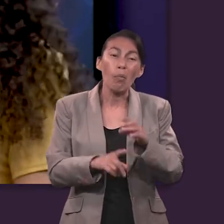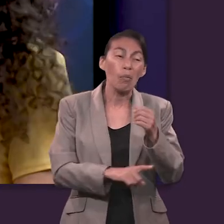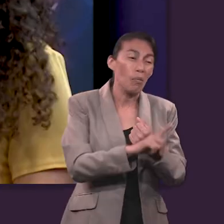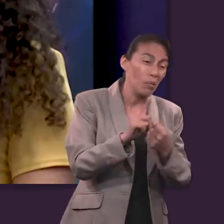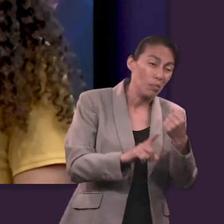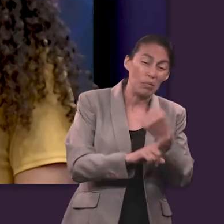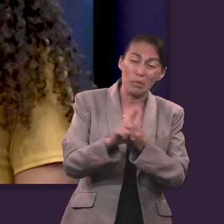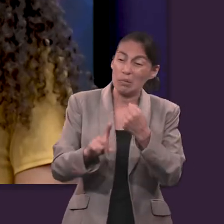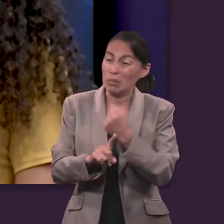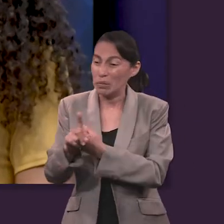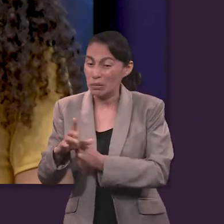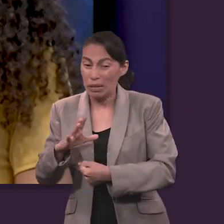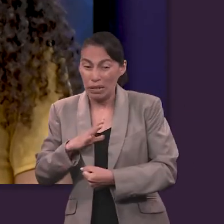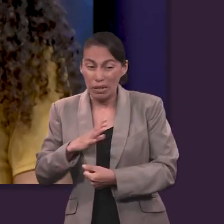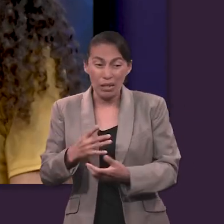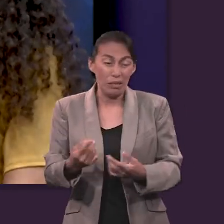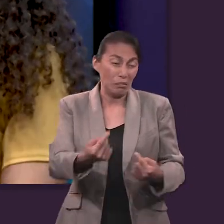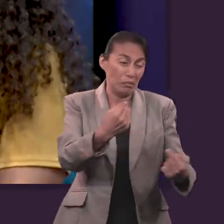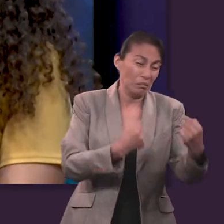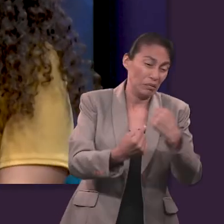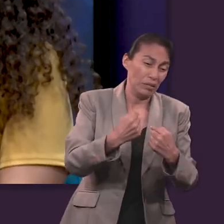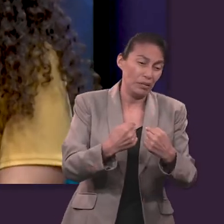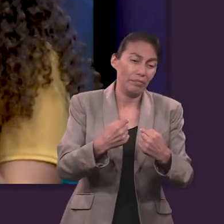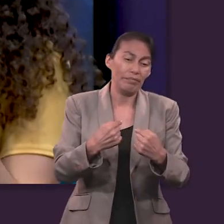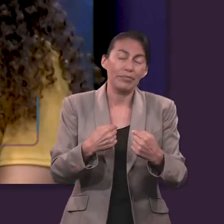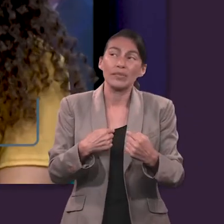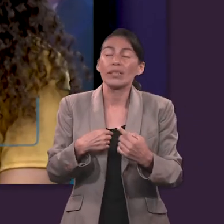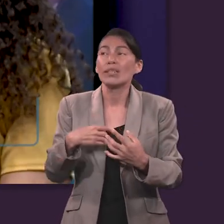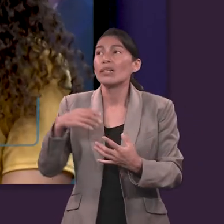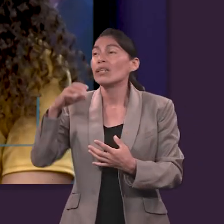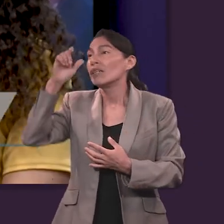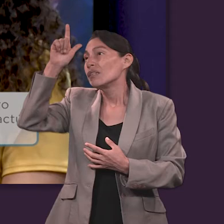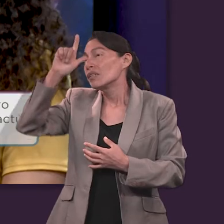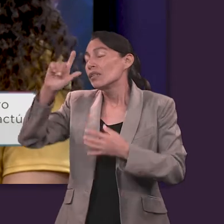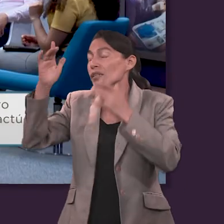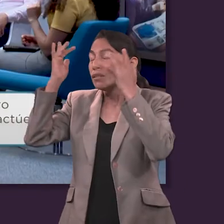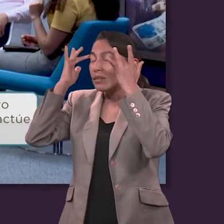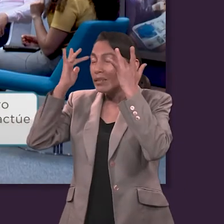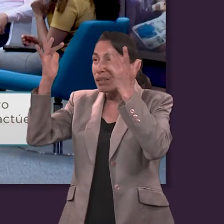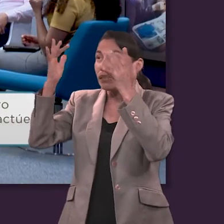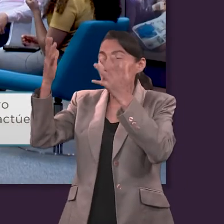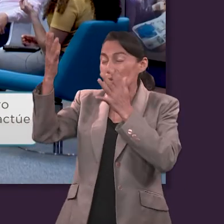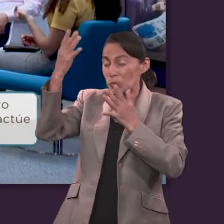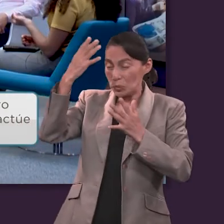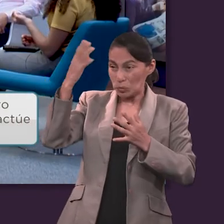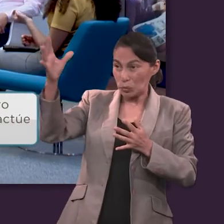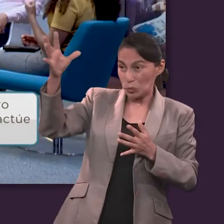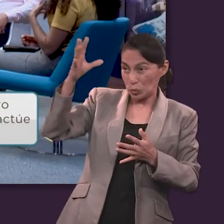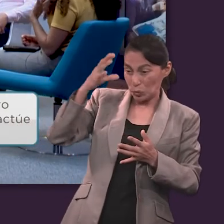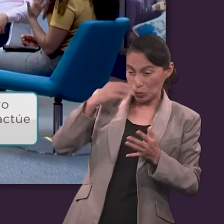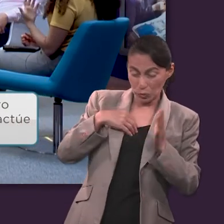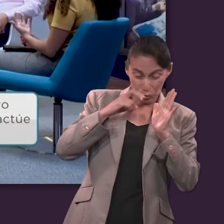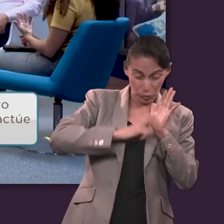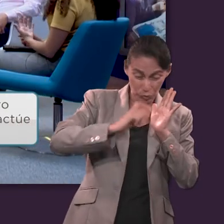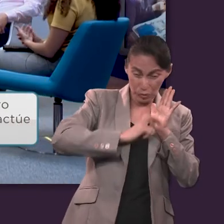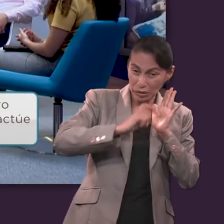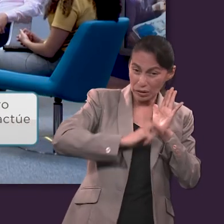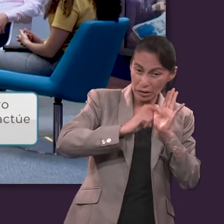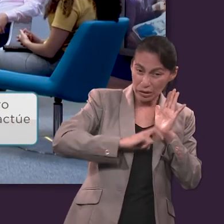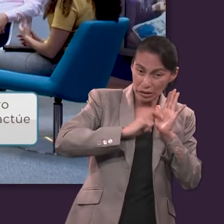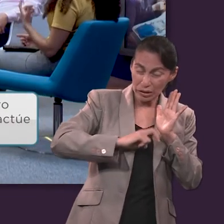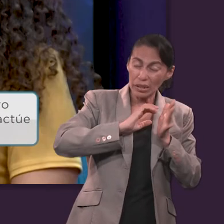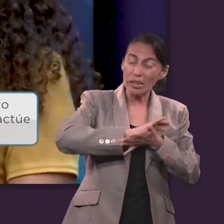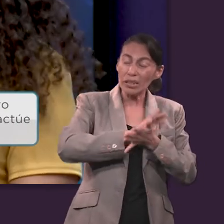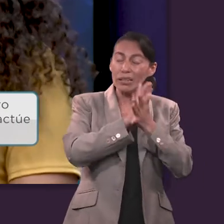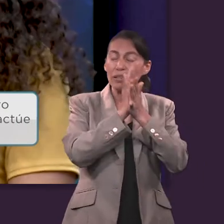circunstancias adversas. Pero en la medida en que el Espíritu Santo nos va mostrando que debemos cambiar, que podemos